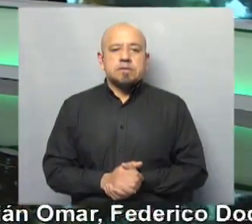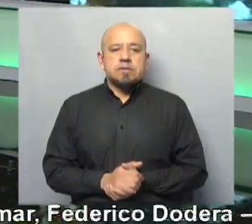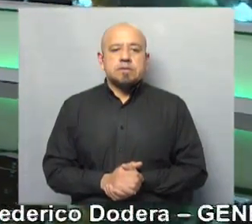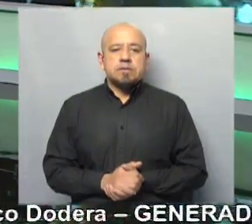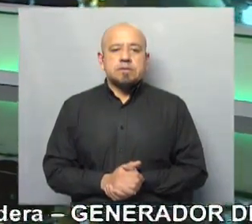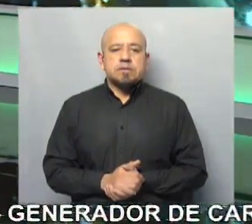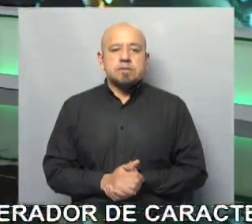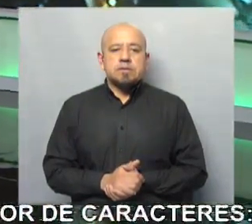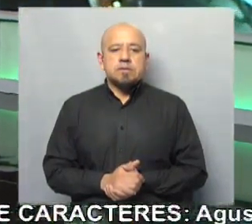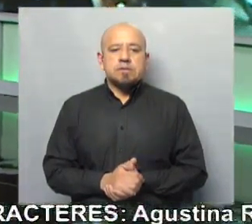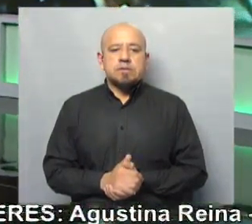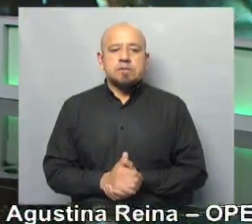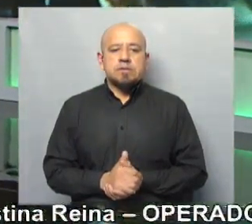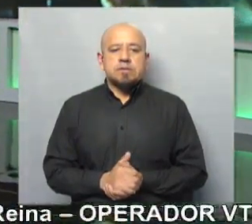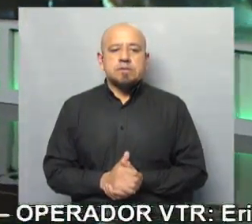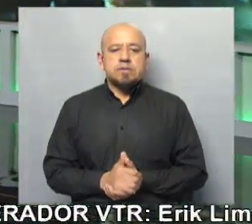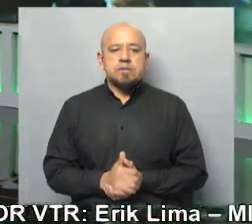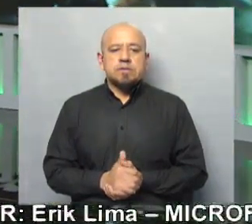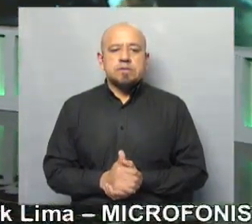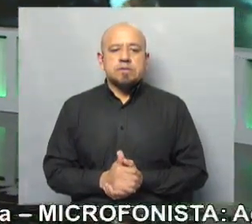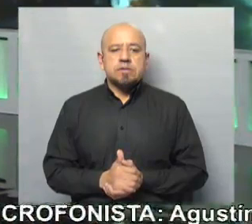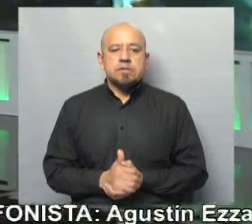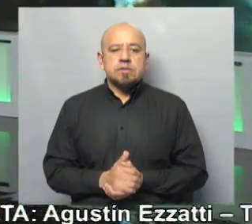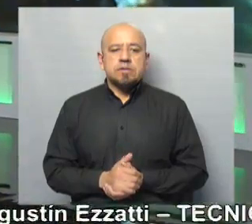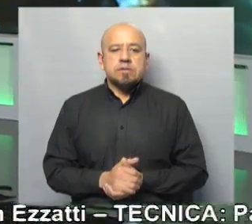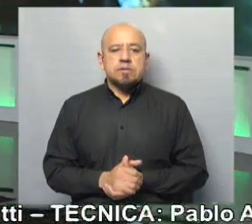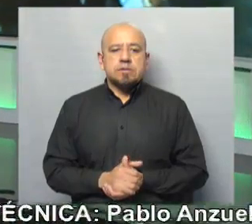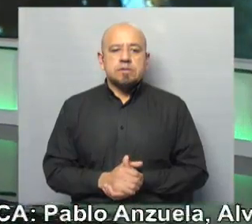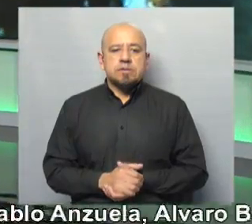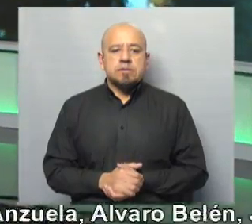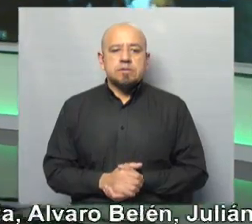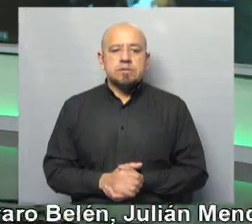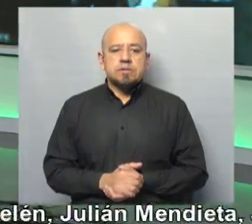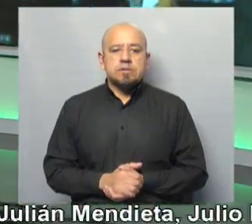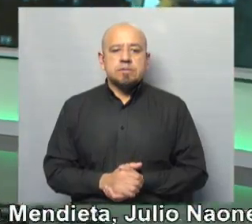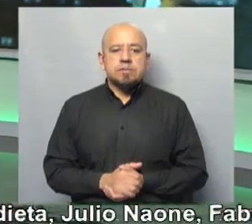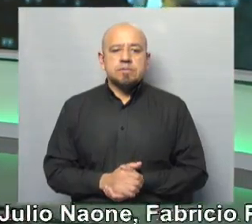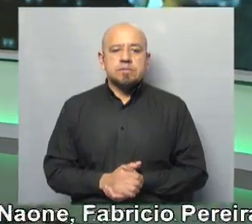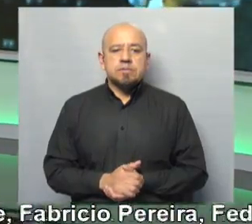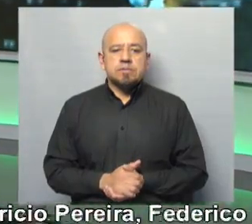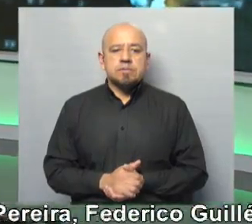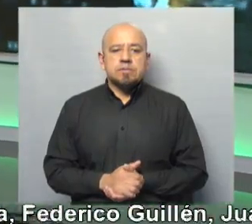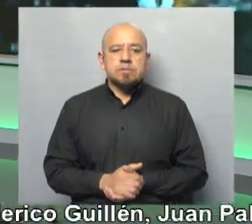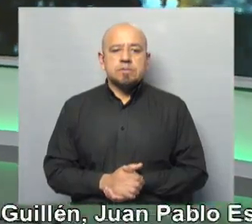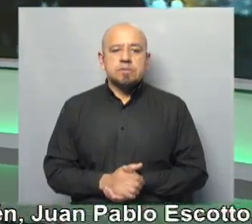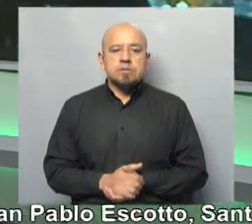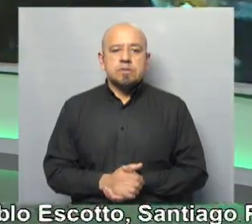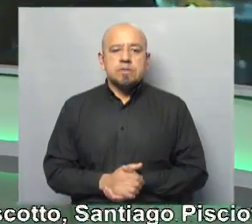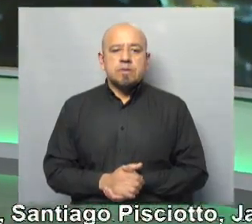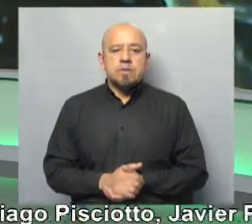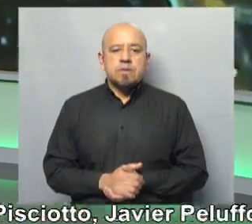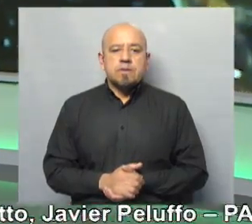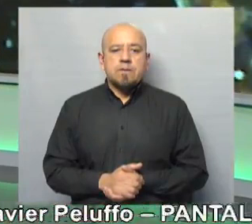septiembre y con precipitaciones y tormentas en montevideo y área metropolitana 11 grados la mínima proyectada 17 la máxima un